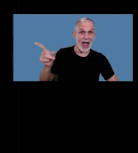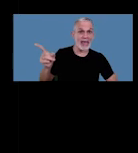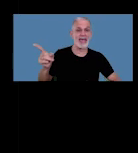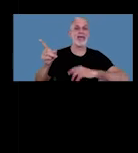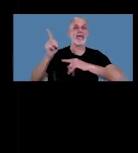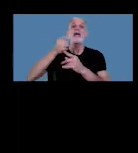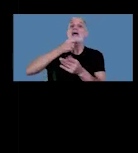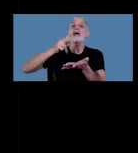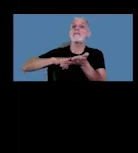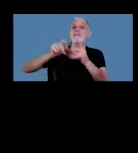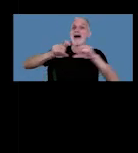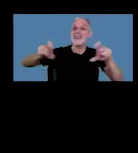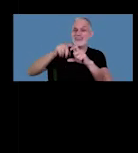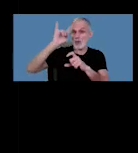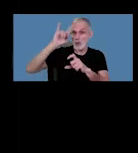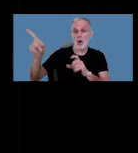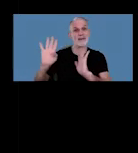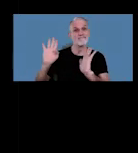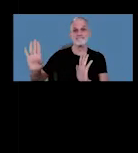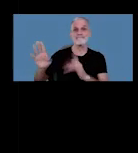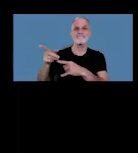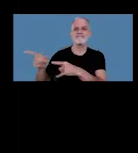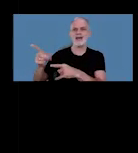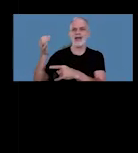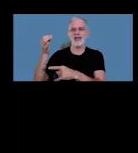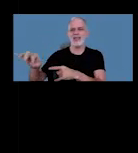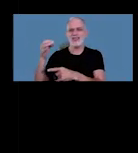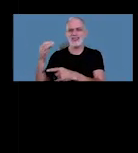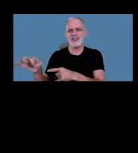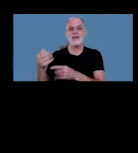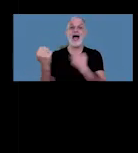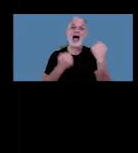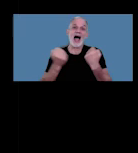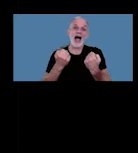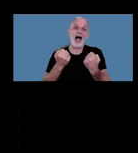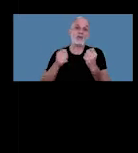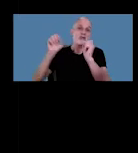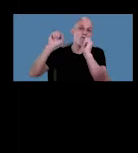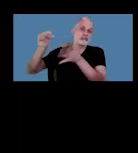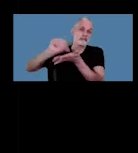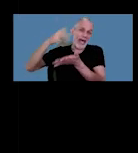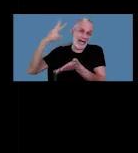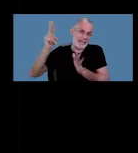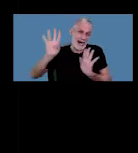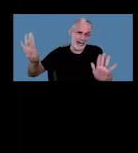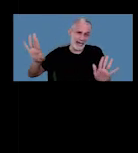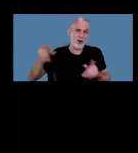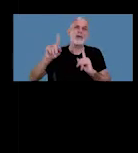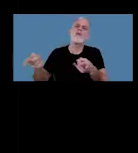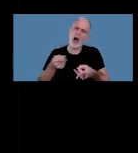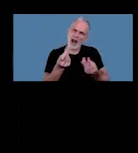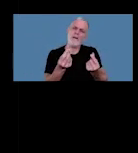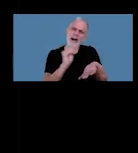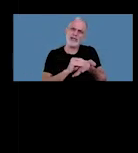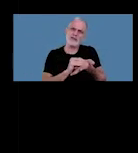el tratamiento de un automóvil situado en el exterior, el cual se va a evaluar, al